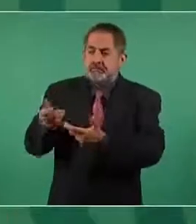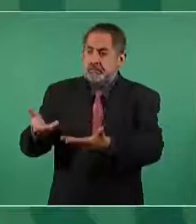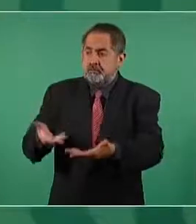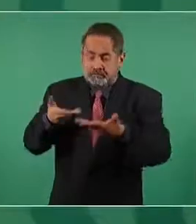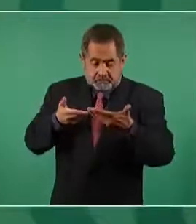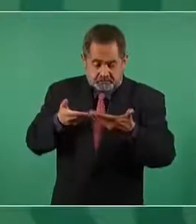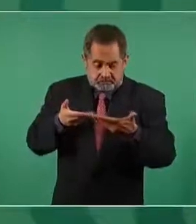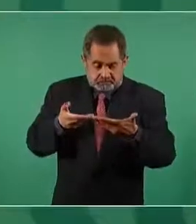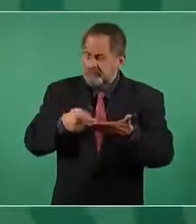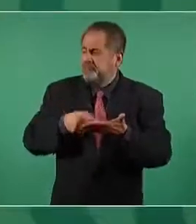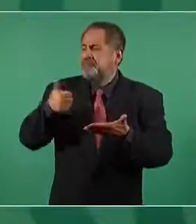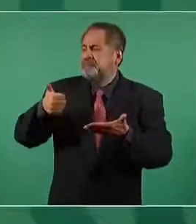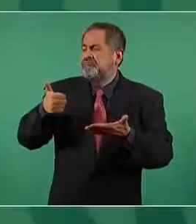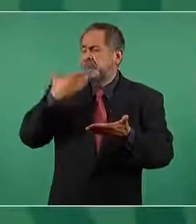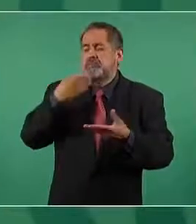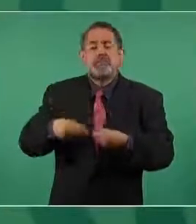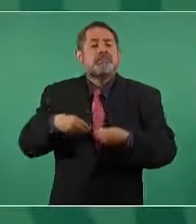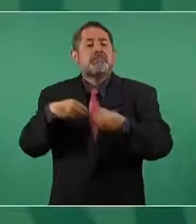se hizo